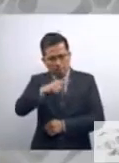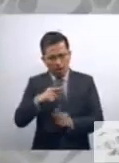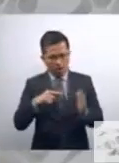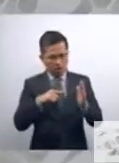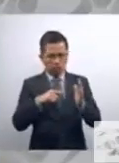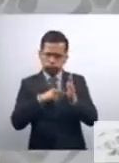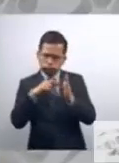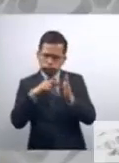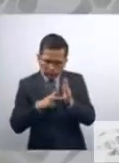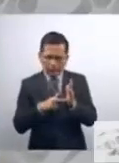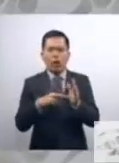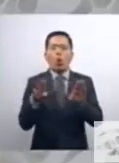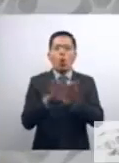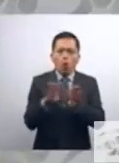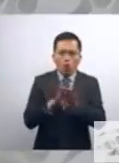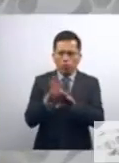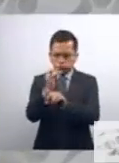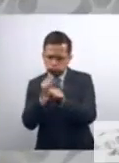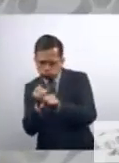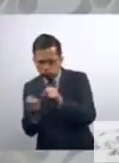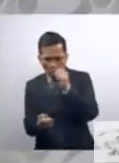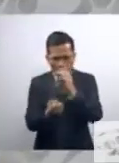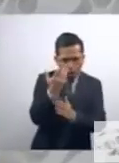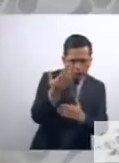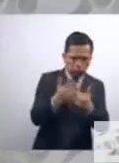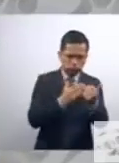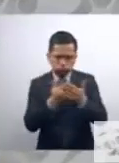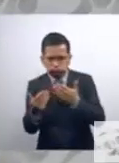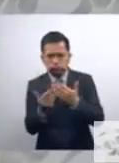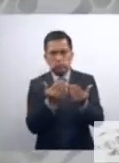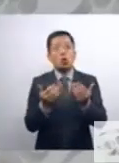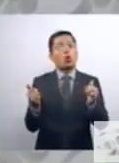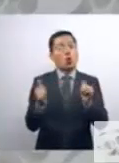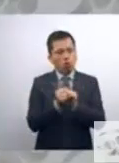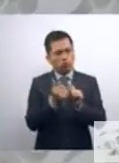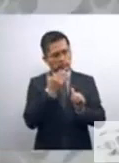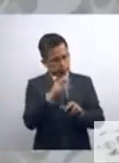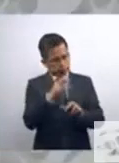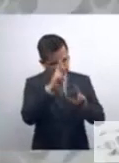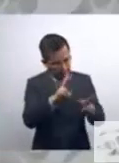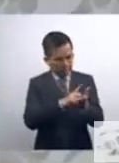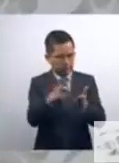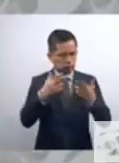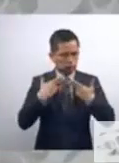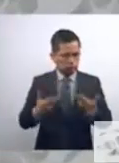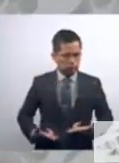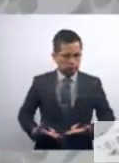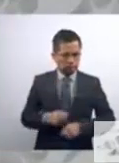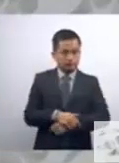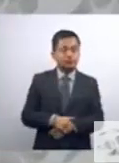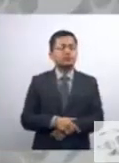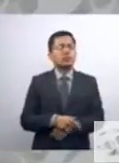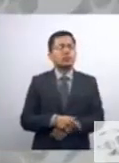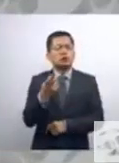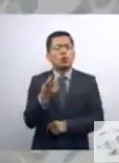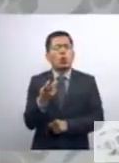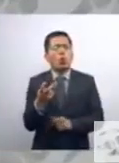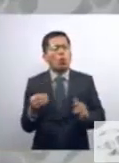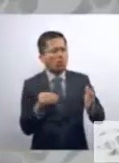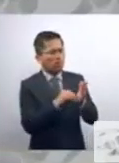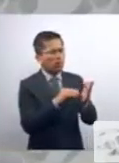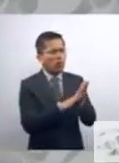de innovaciones, tanto materiales como de inteligencia artificial. Para lograrlo, se plantea la presencia de